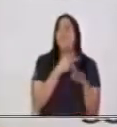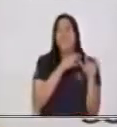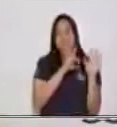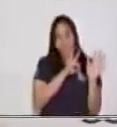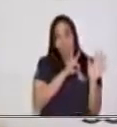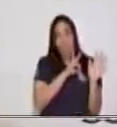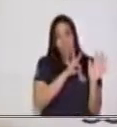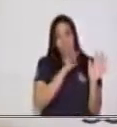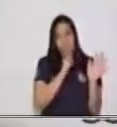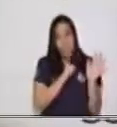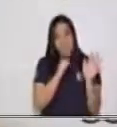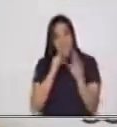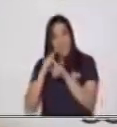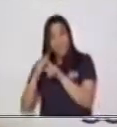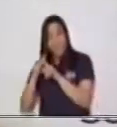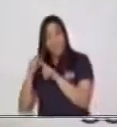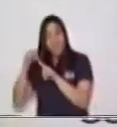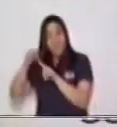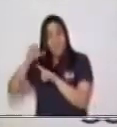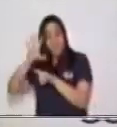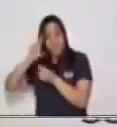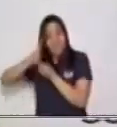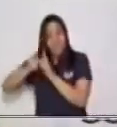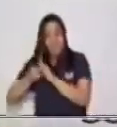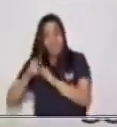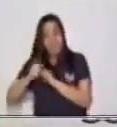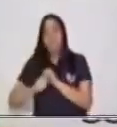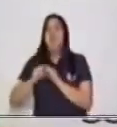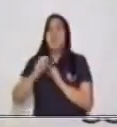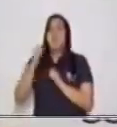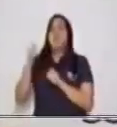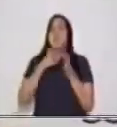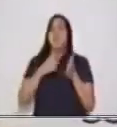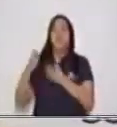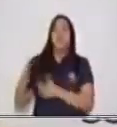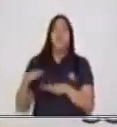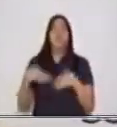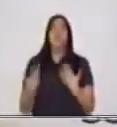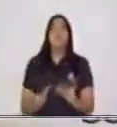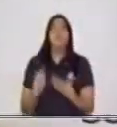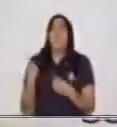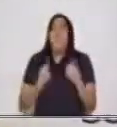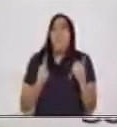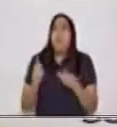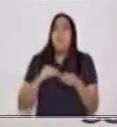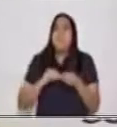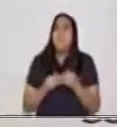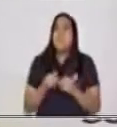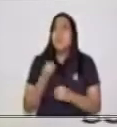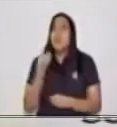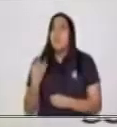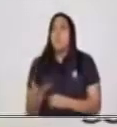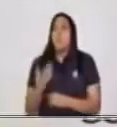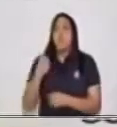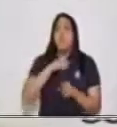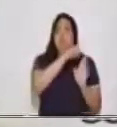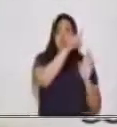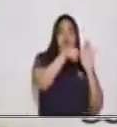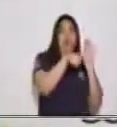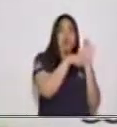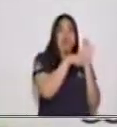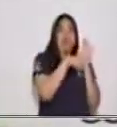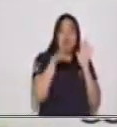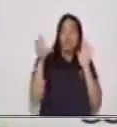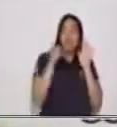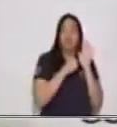Otra pregunta. ¿Cuál es el número que al restarle 20 nos da por resultado 7?